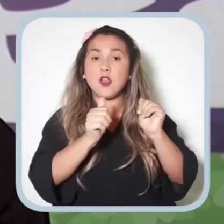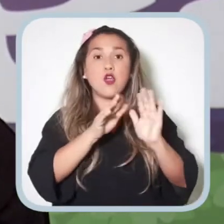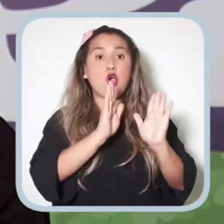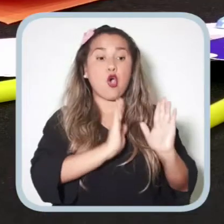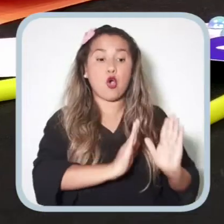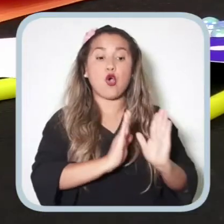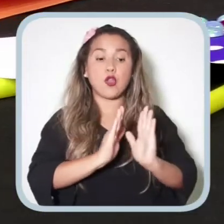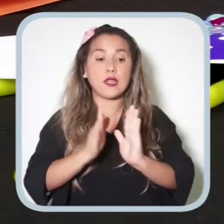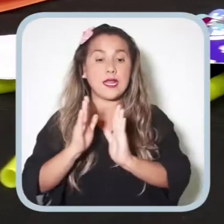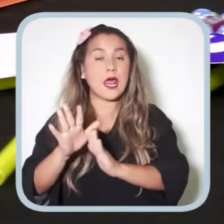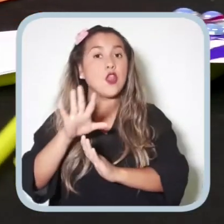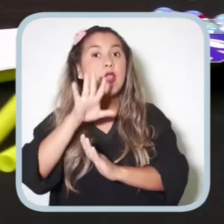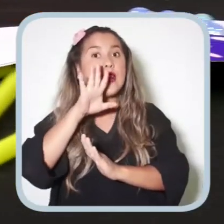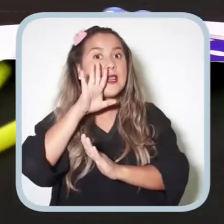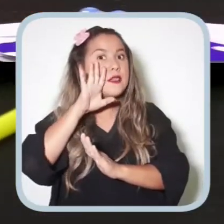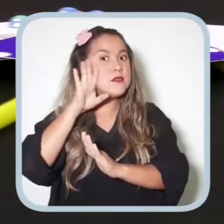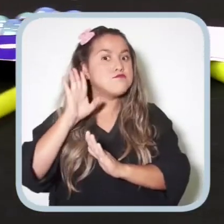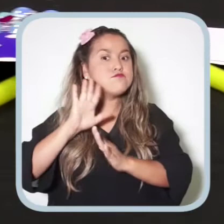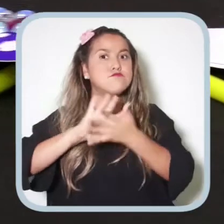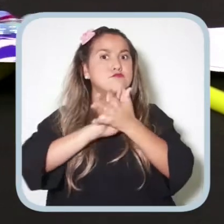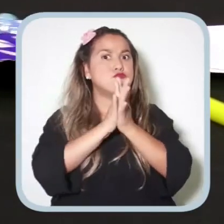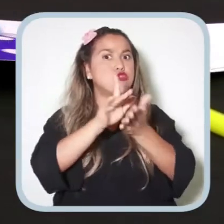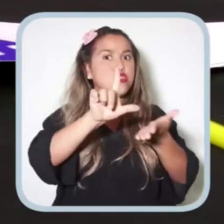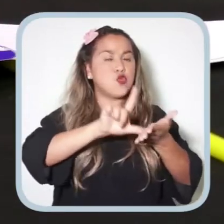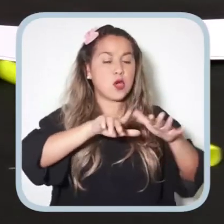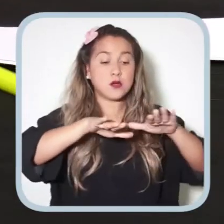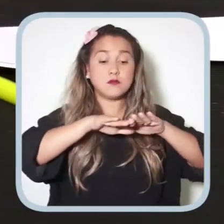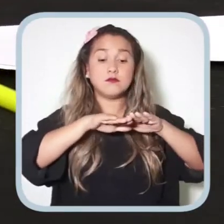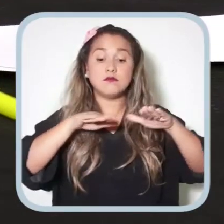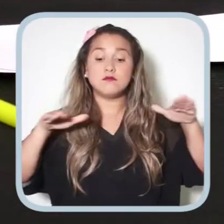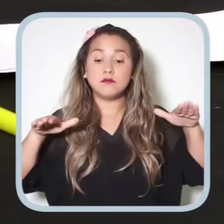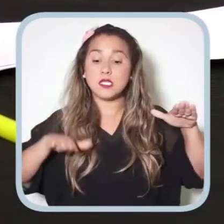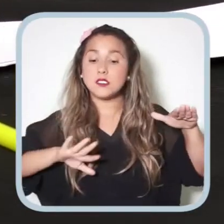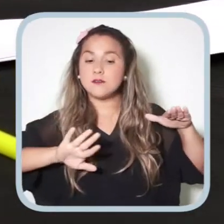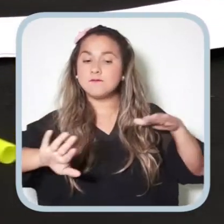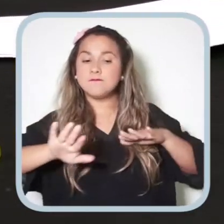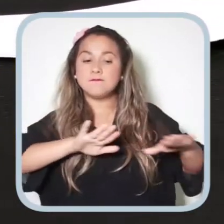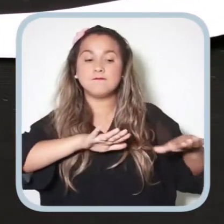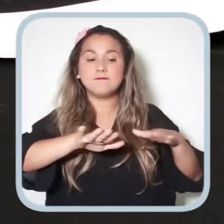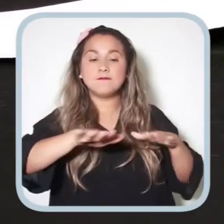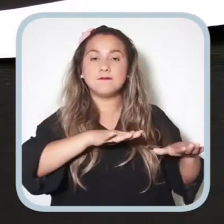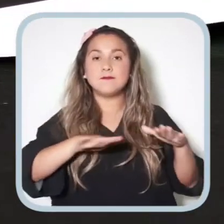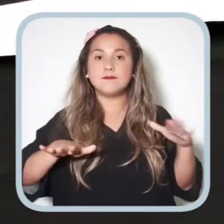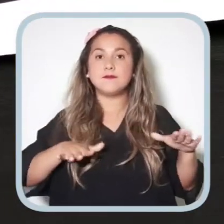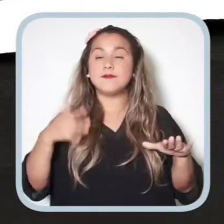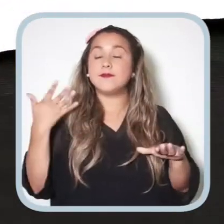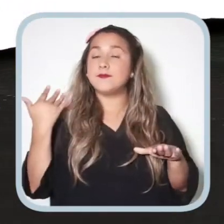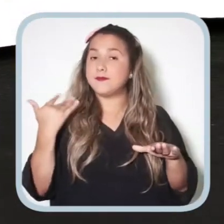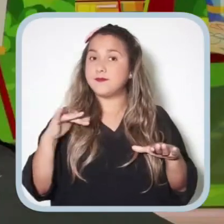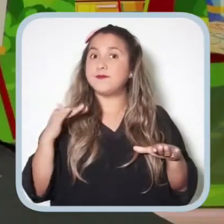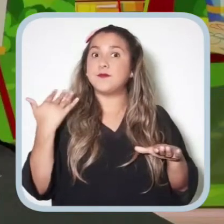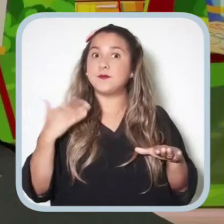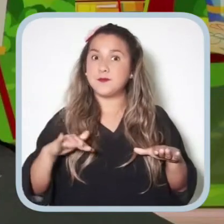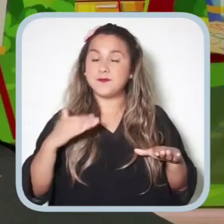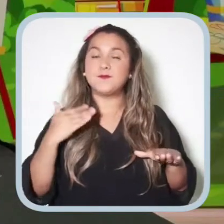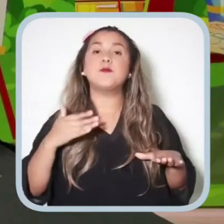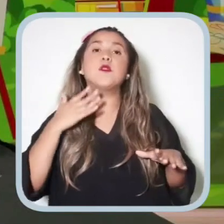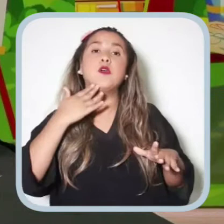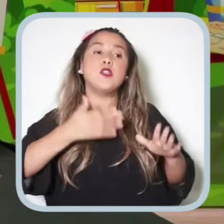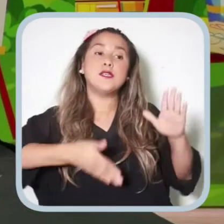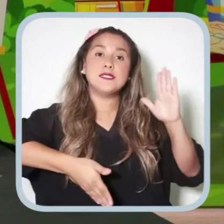el sector donde hemos trabajado. Y es muy importante, al igual que cuando salimos a la calle